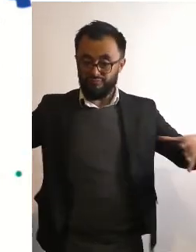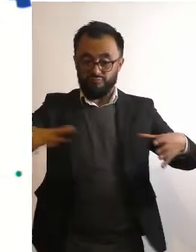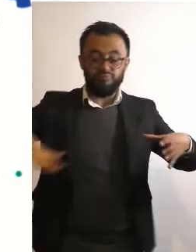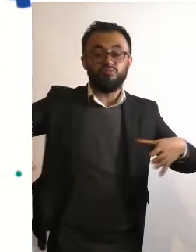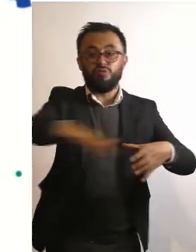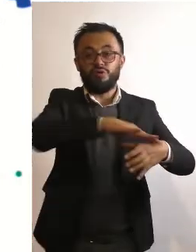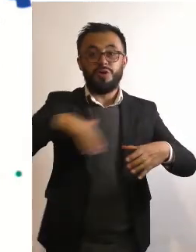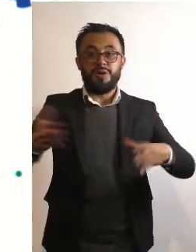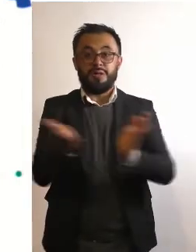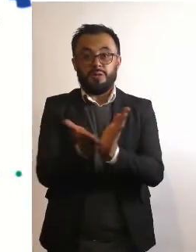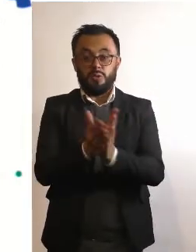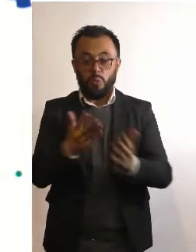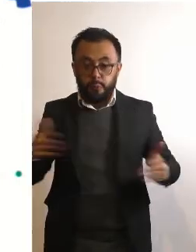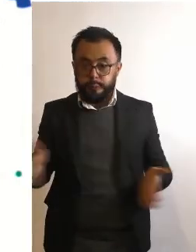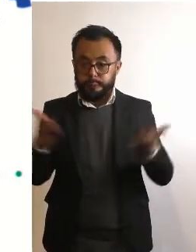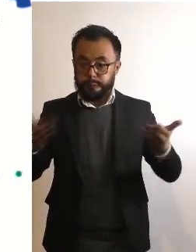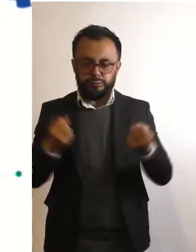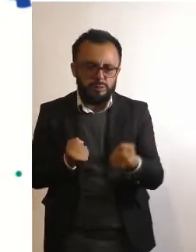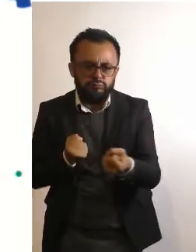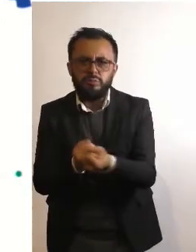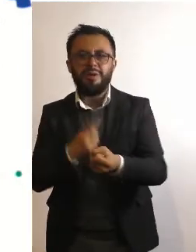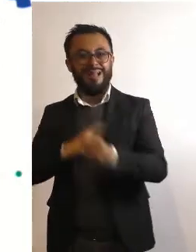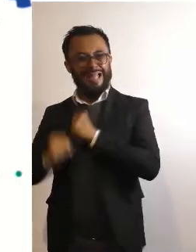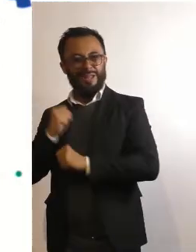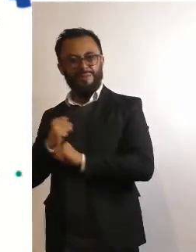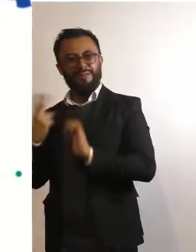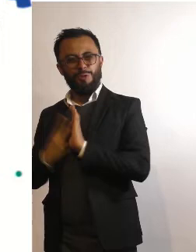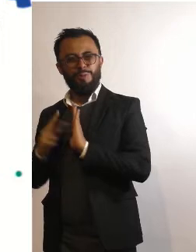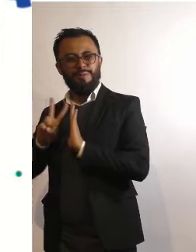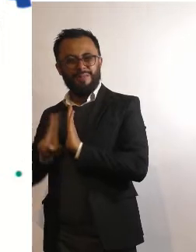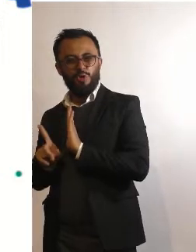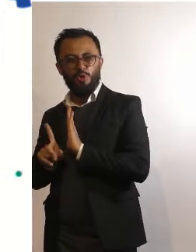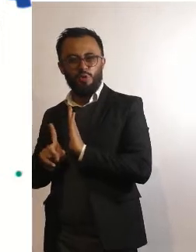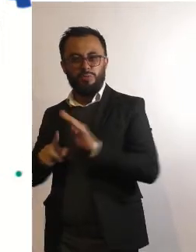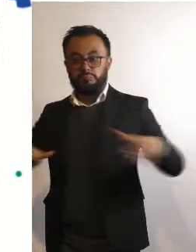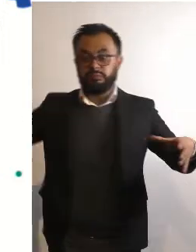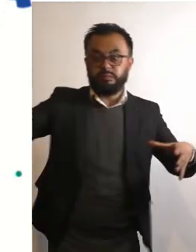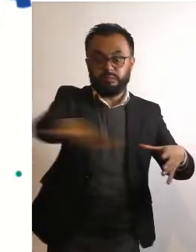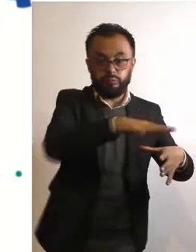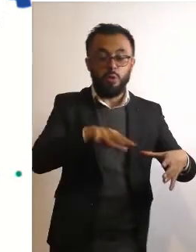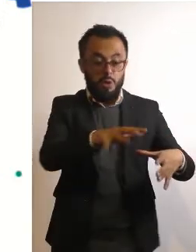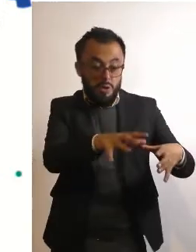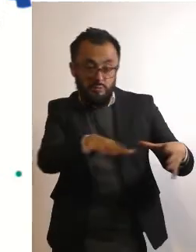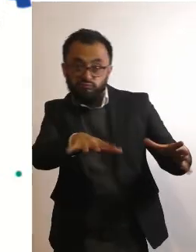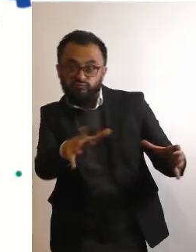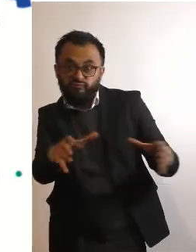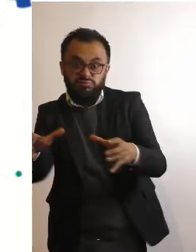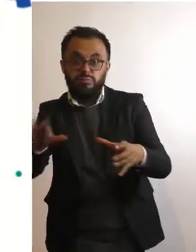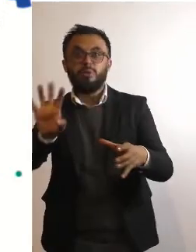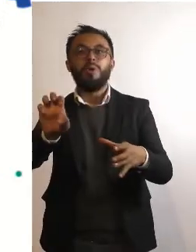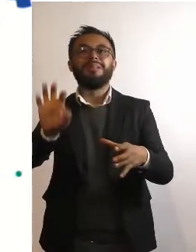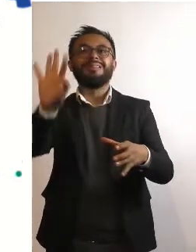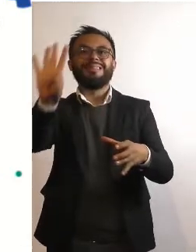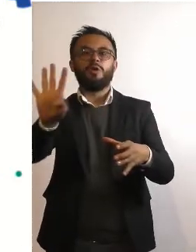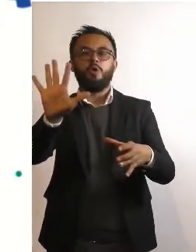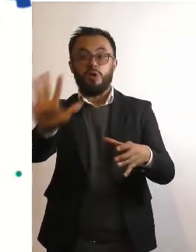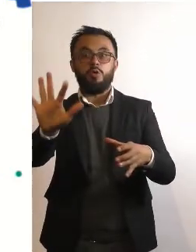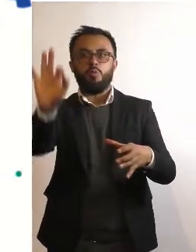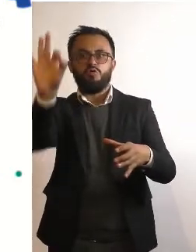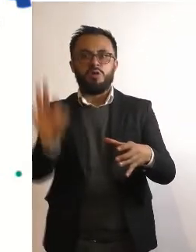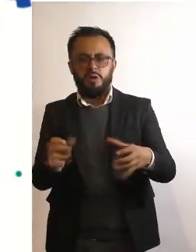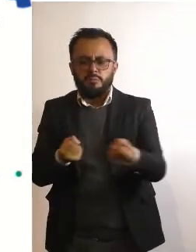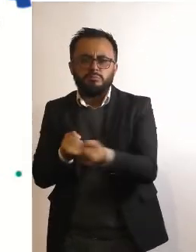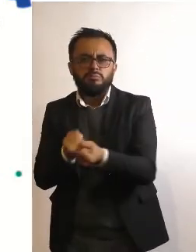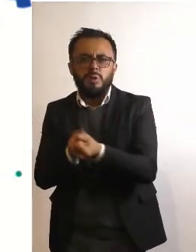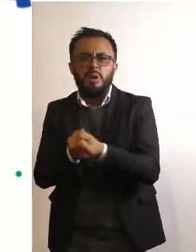2021 se apoyó casi el 95% de estos en programas presenciales y virtuales, en temas de